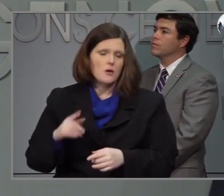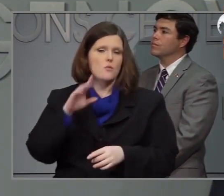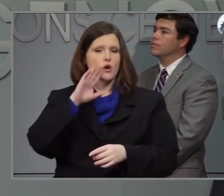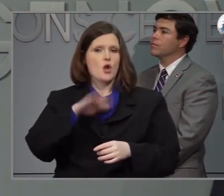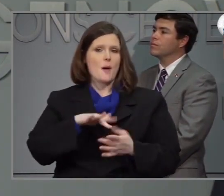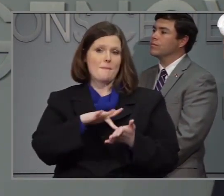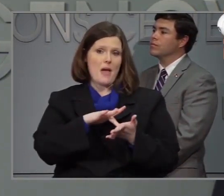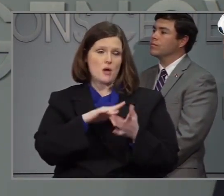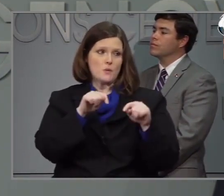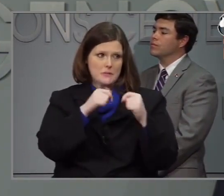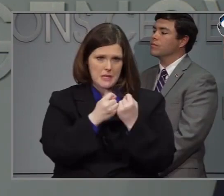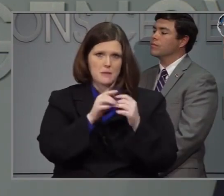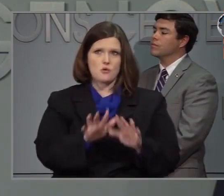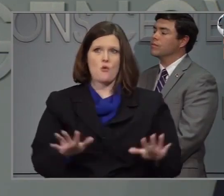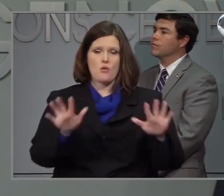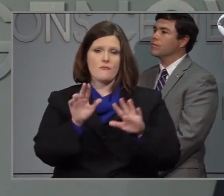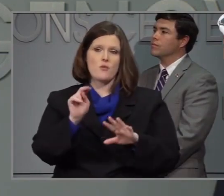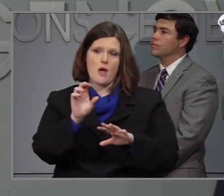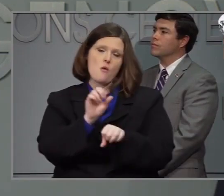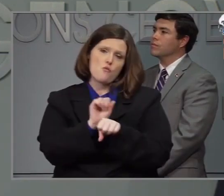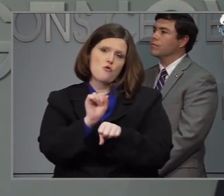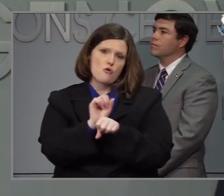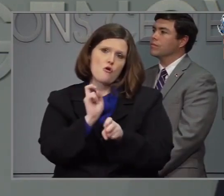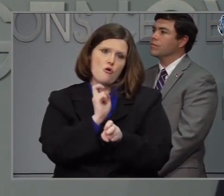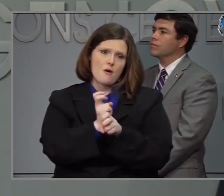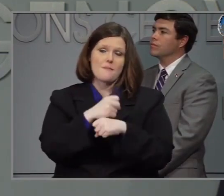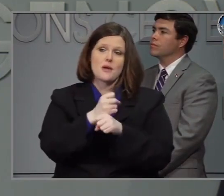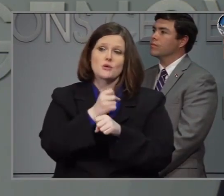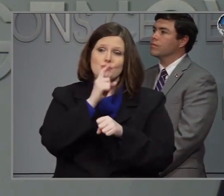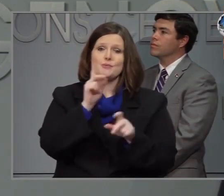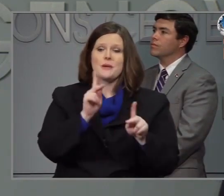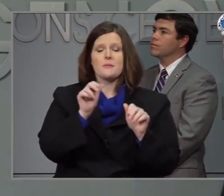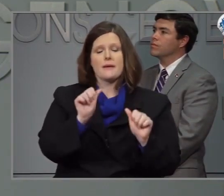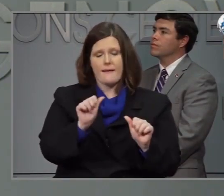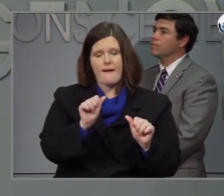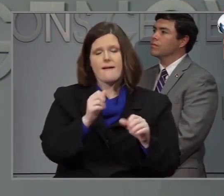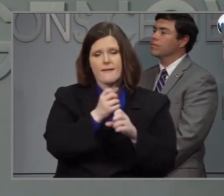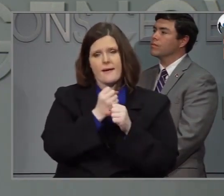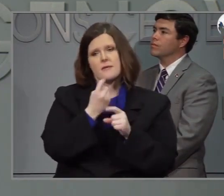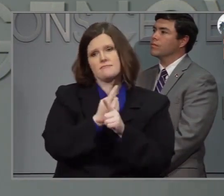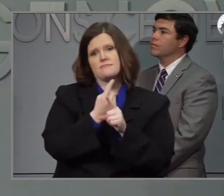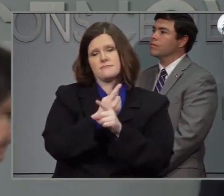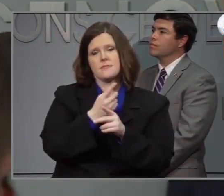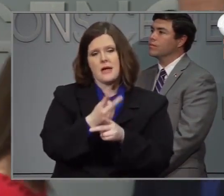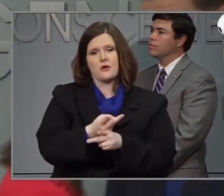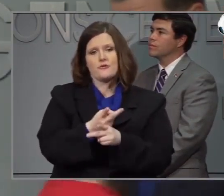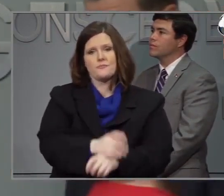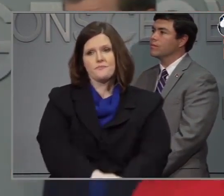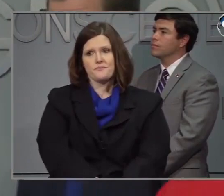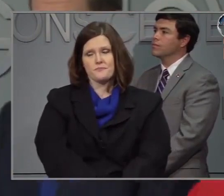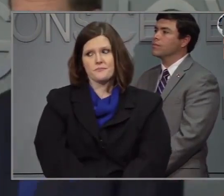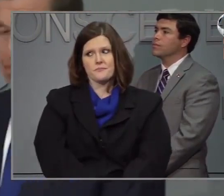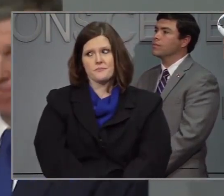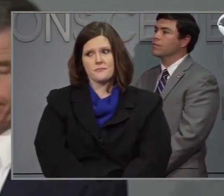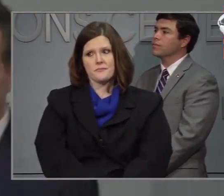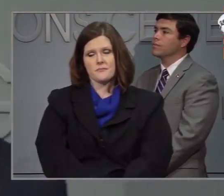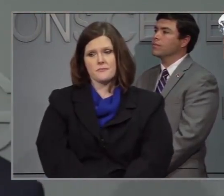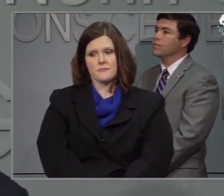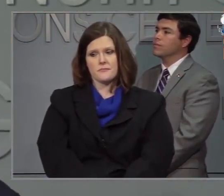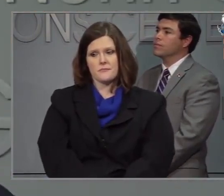en nuestro en nuestros equipos médicos están trabajando arduamente para que todo mundo tenga acceso a la atención que